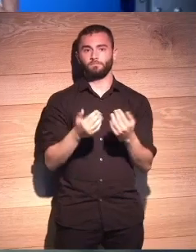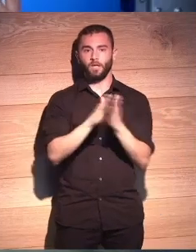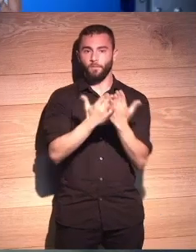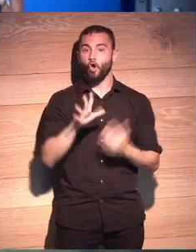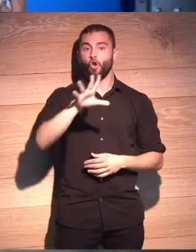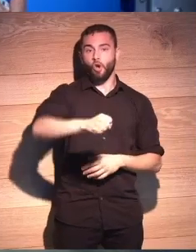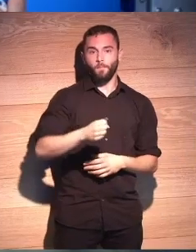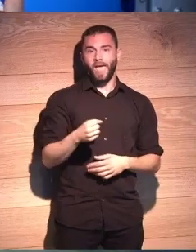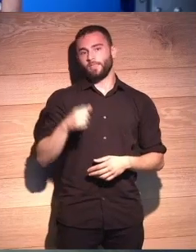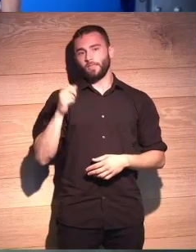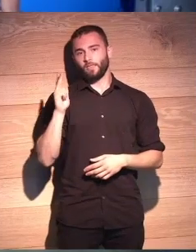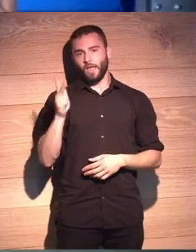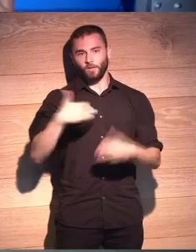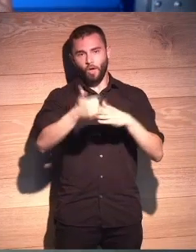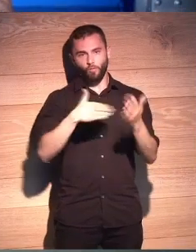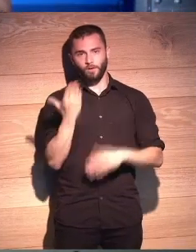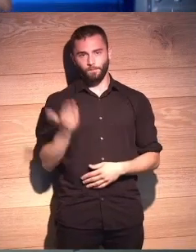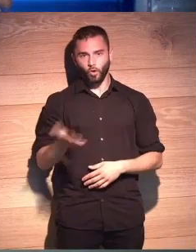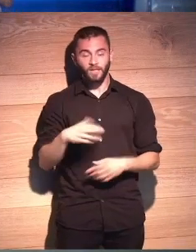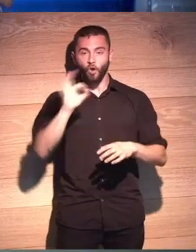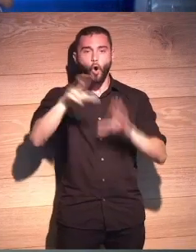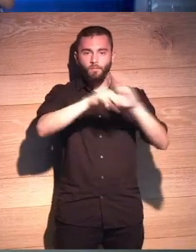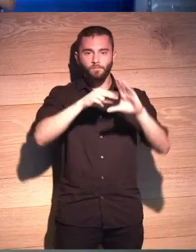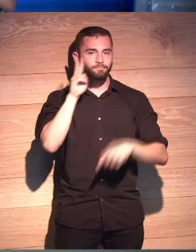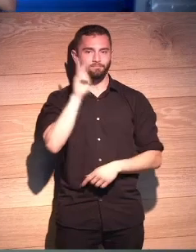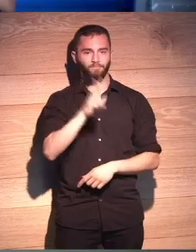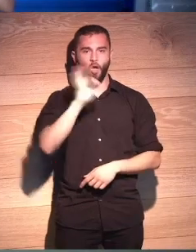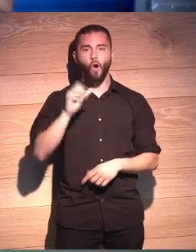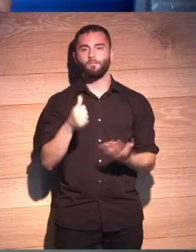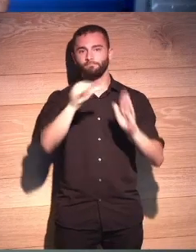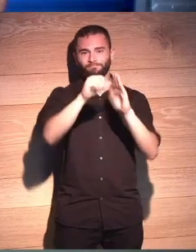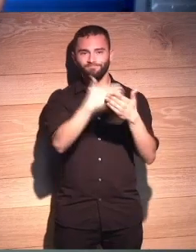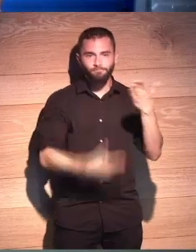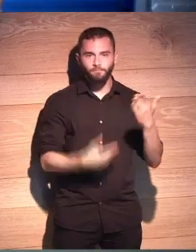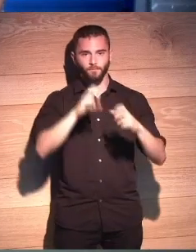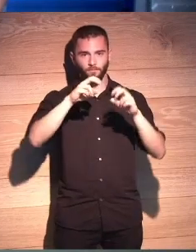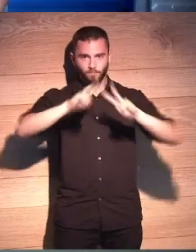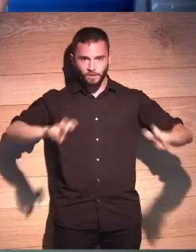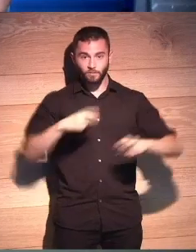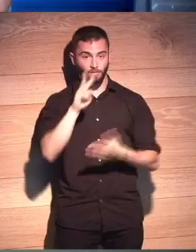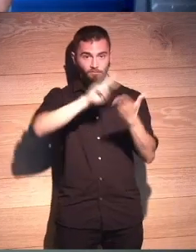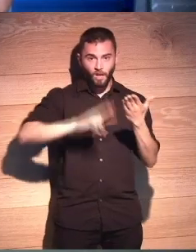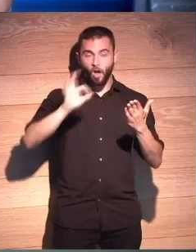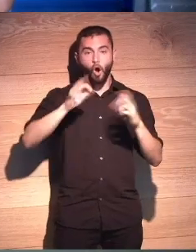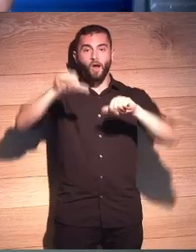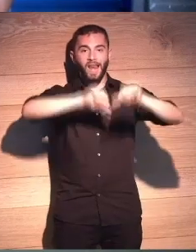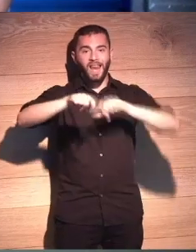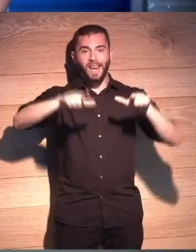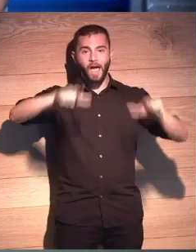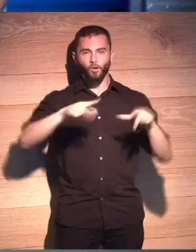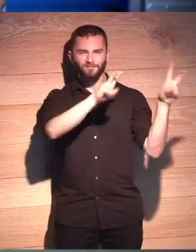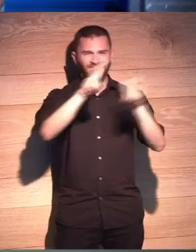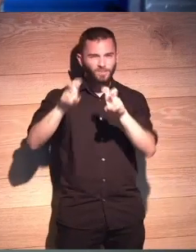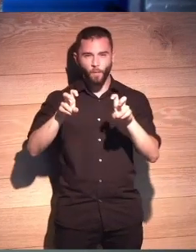son importantes, o ves las películas, o lees artículos de investigación, o te vas a los laboratorios de